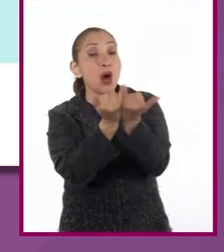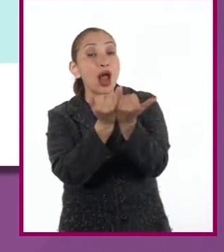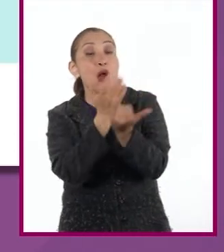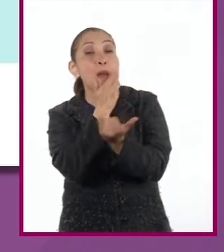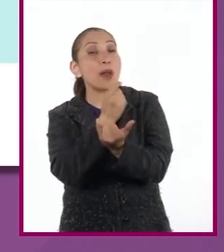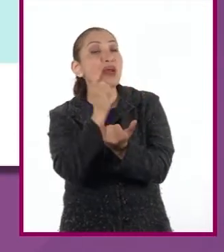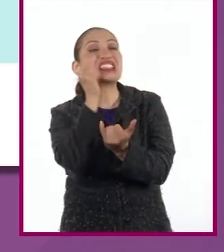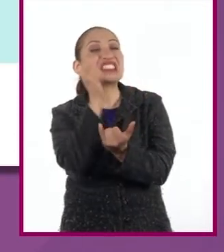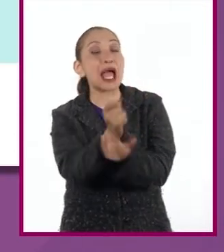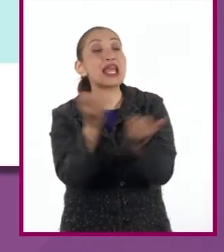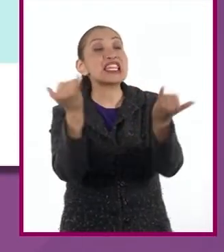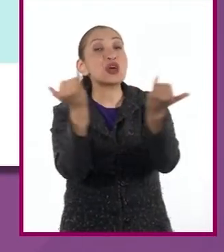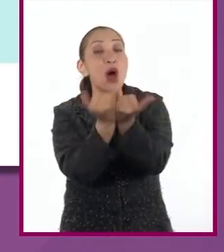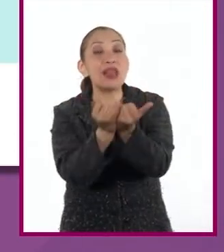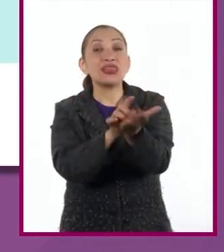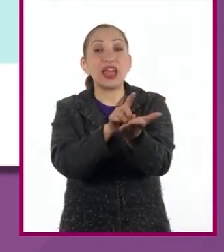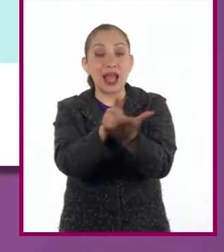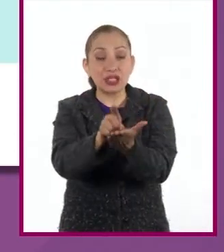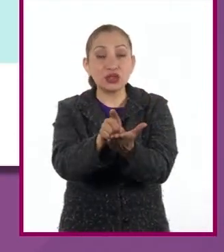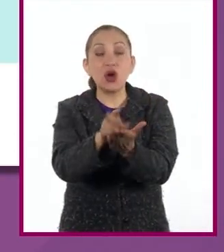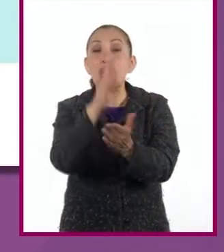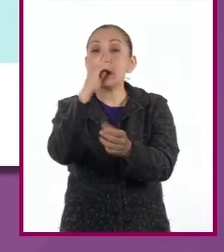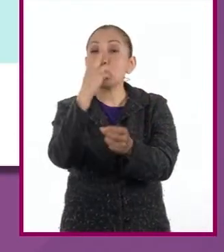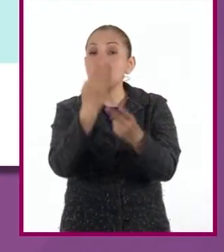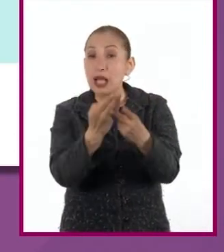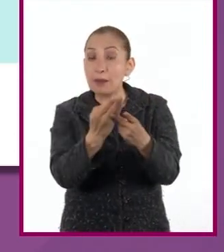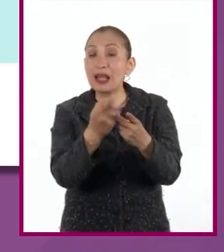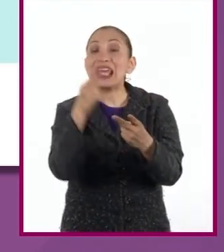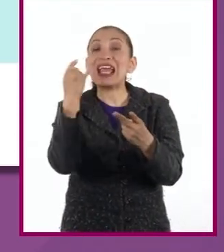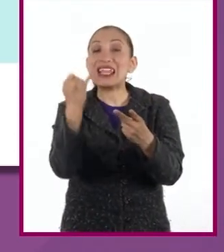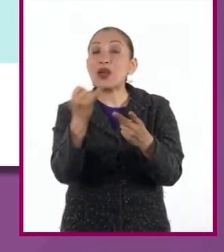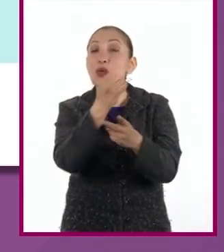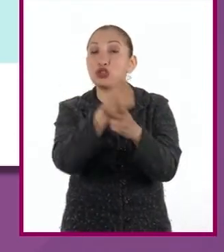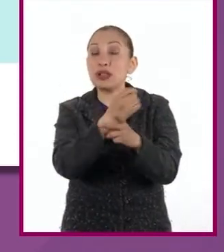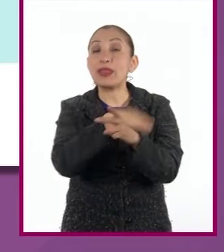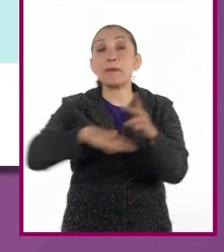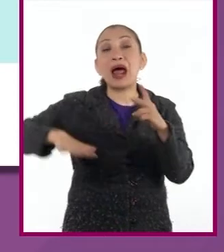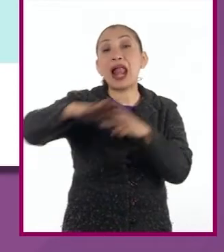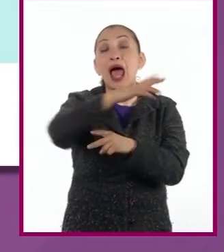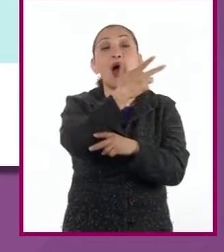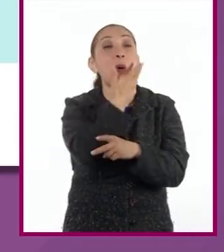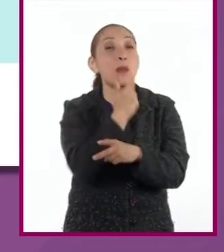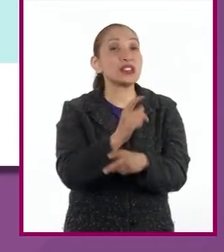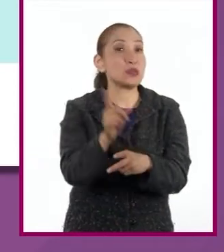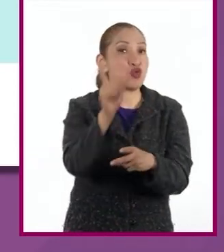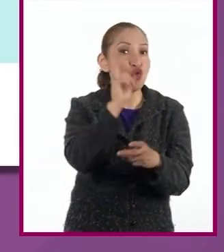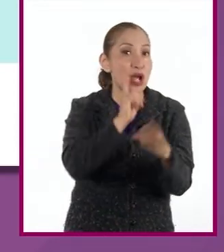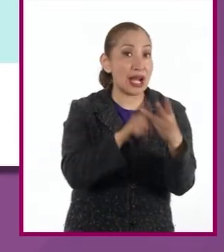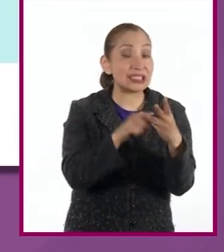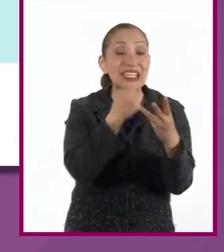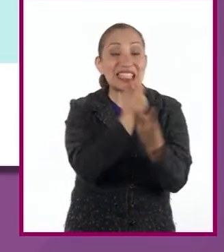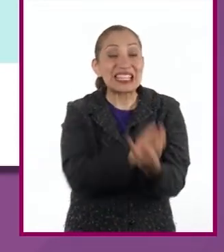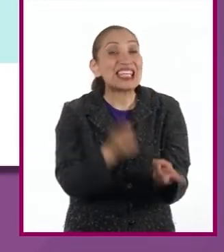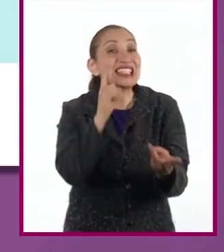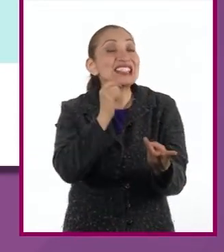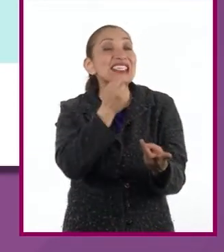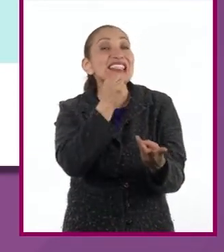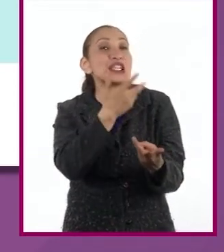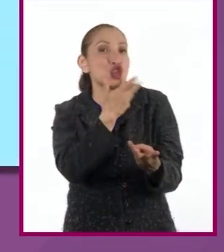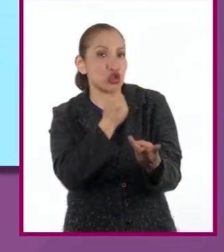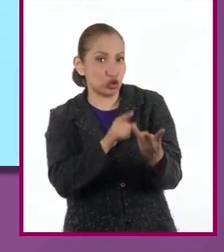género significa igualdad de derechos, responsabilidades y oportunidades para mujeres y hombres, y para niñas y